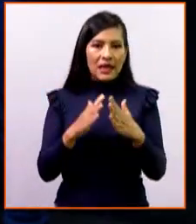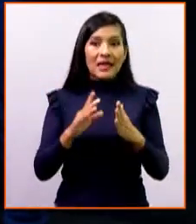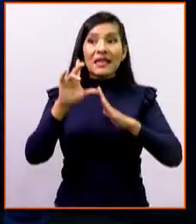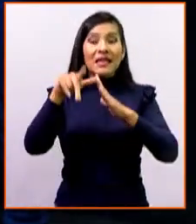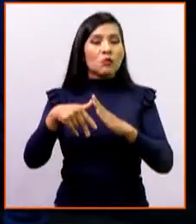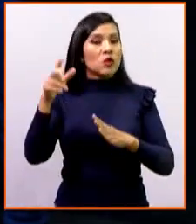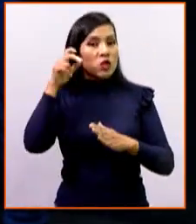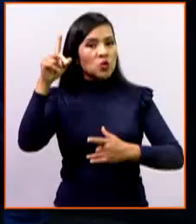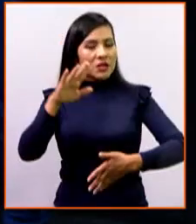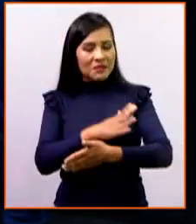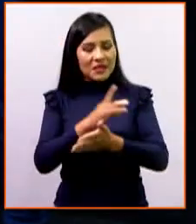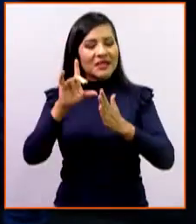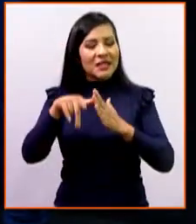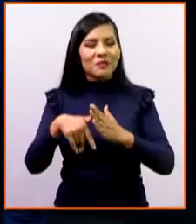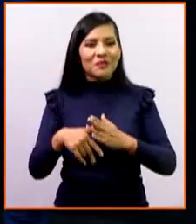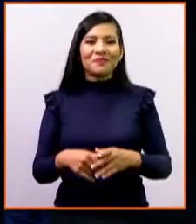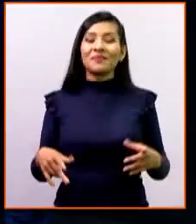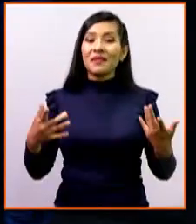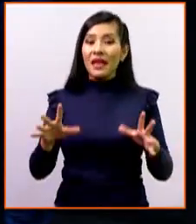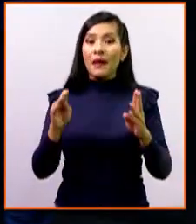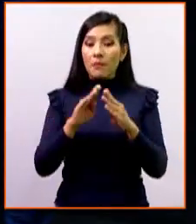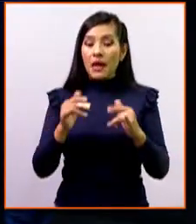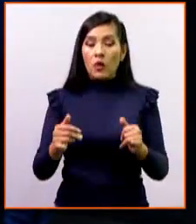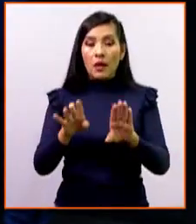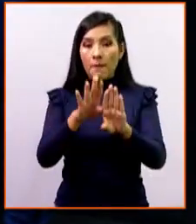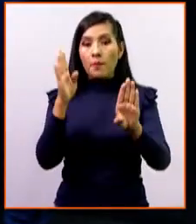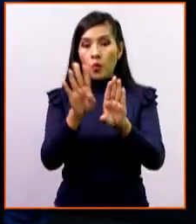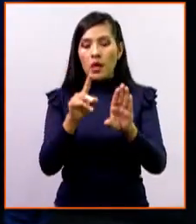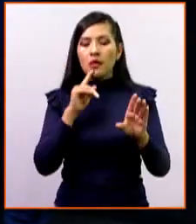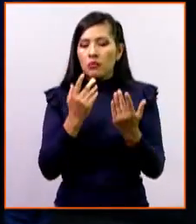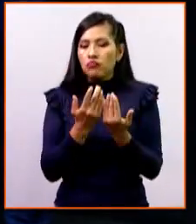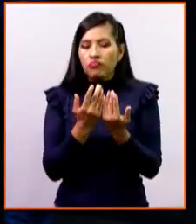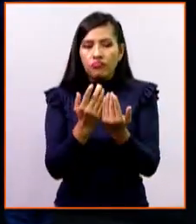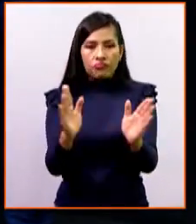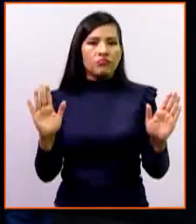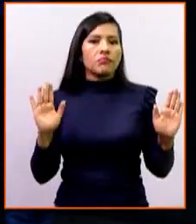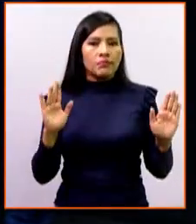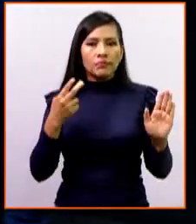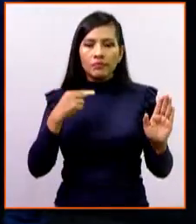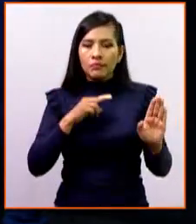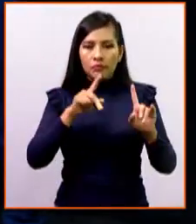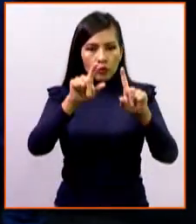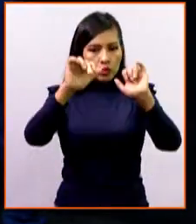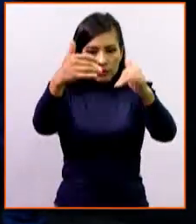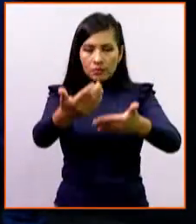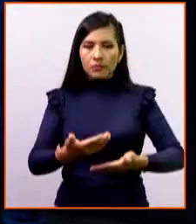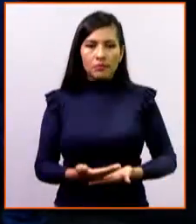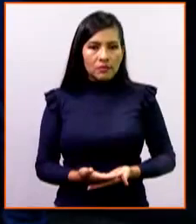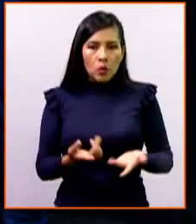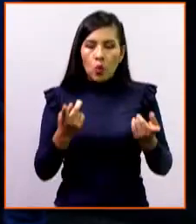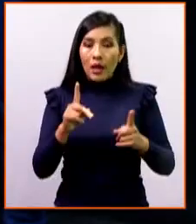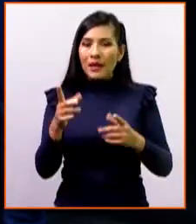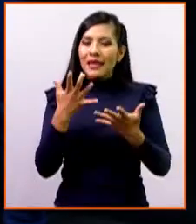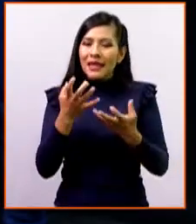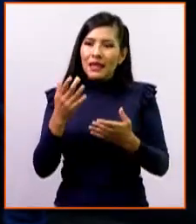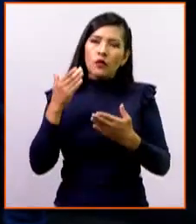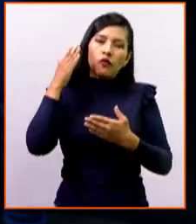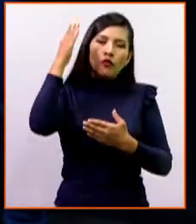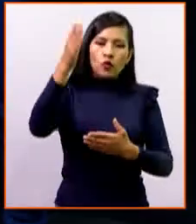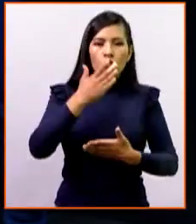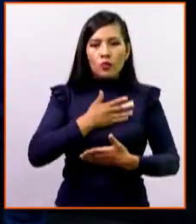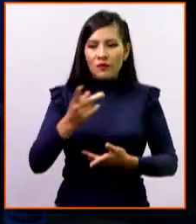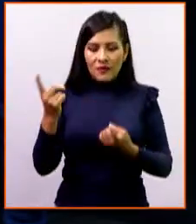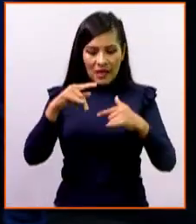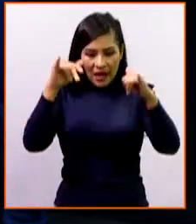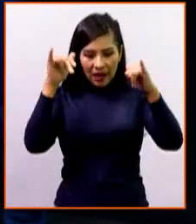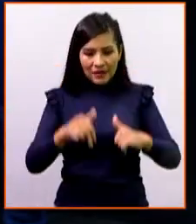después, prometo. Las puertas están abiertas para cuando quieran y con el compromiso también de que puedan venir a estar una hora con nosotros disfrutando. Sí, ¿qué